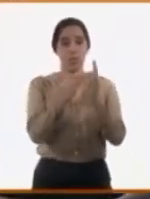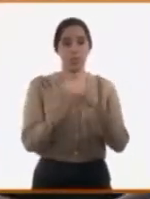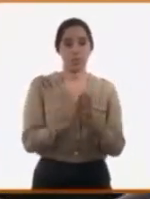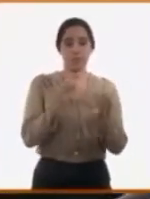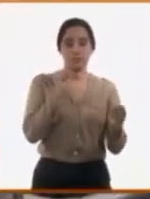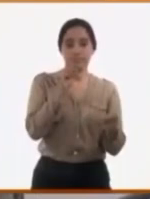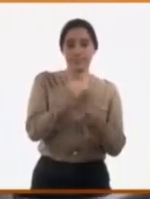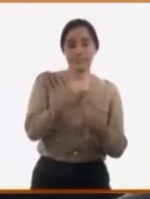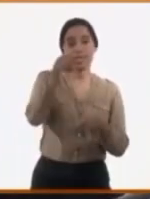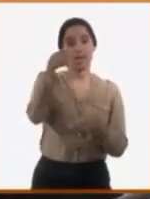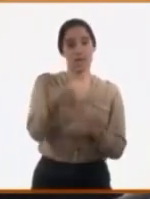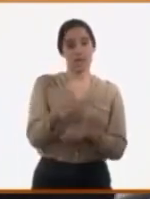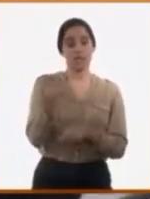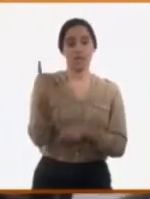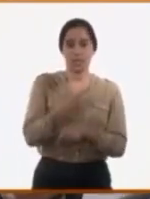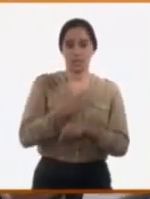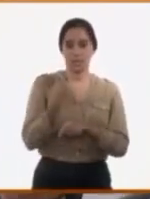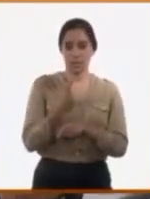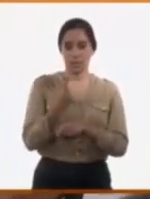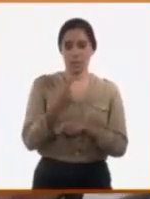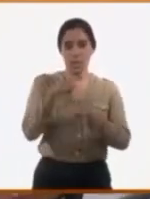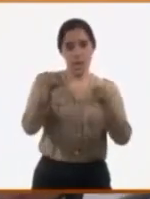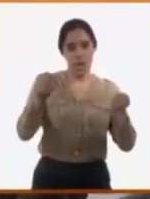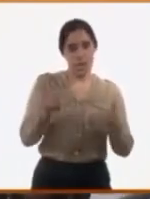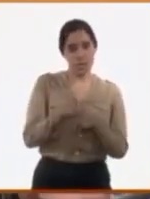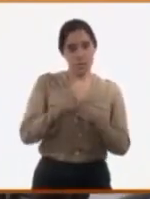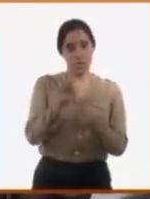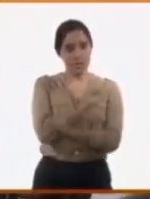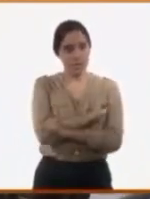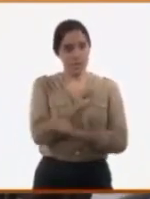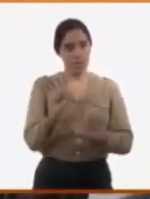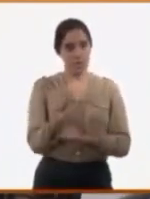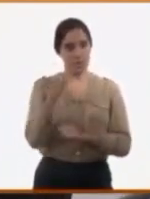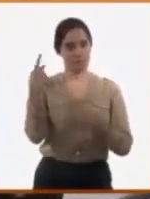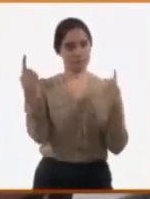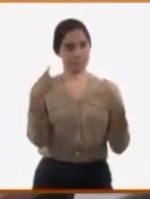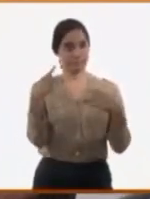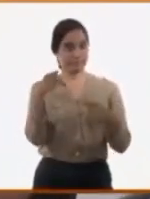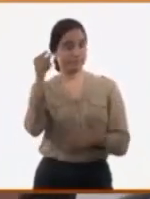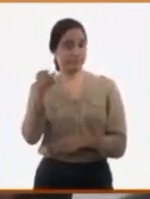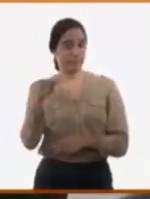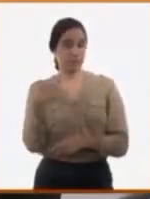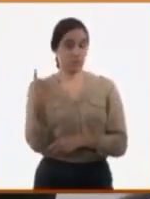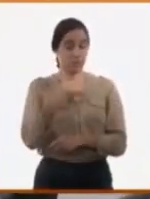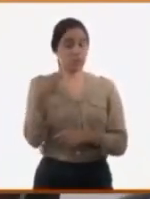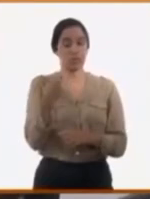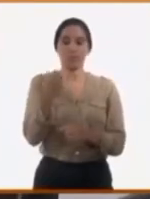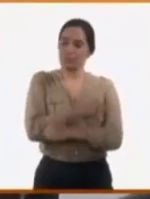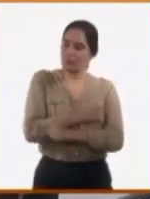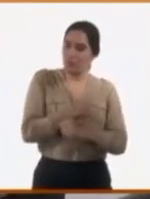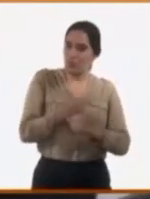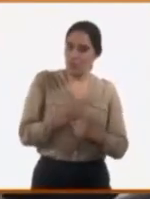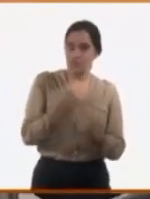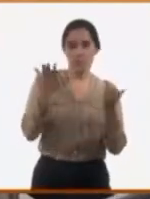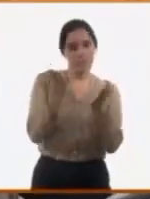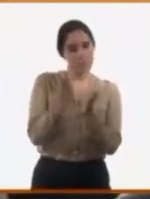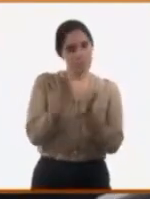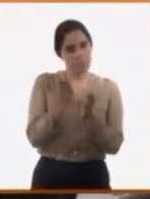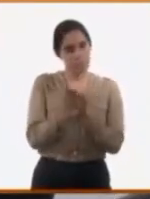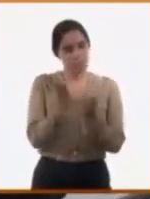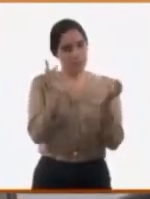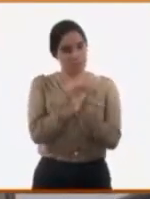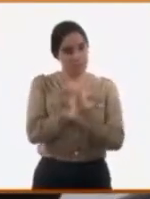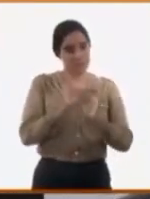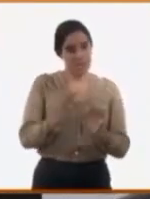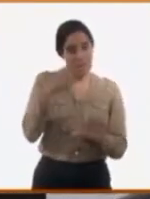subsistema ya tener frente al aula un graduado universitario Bueno hay que hacer los esfuer hay que hacer los estudios son carreras que tienen mucha